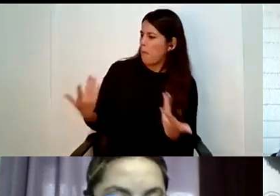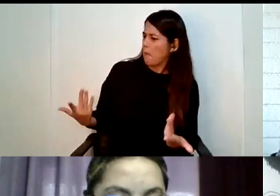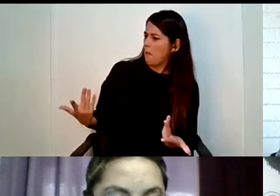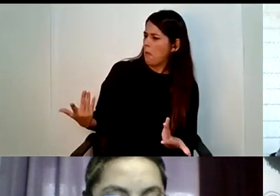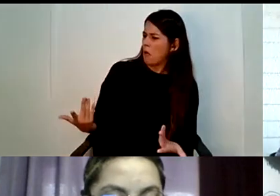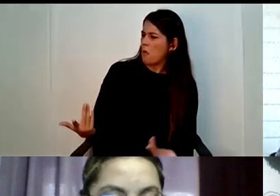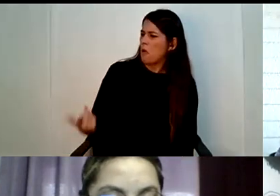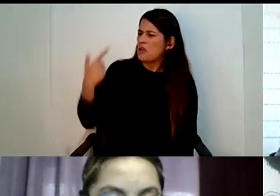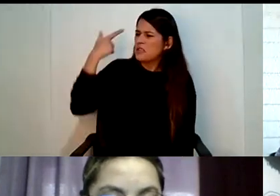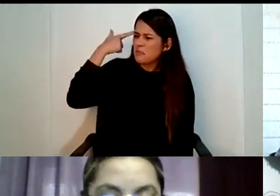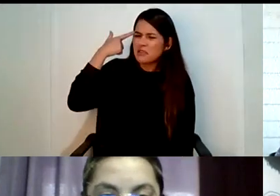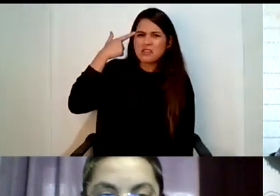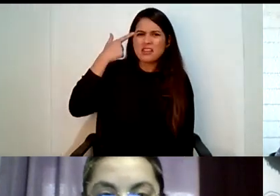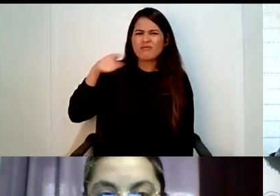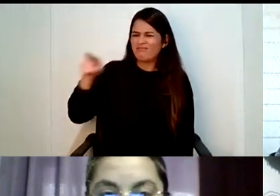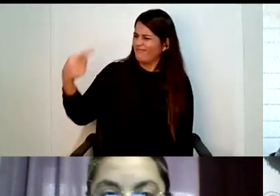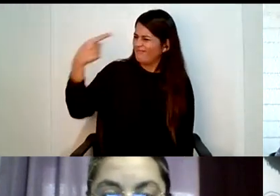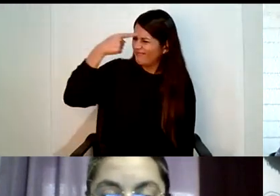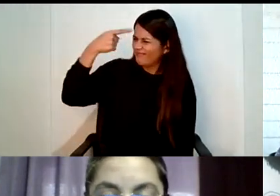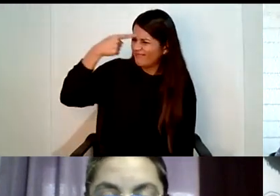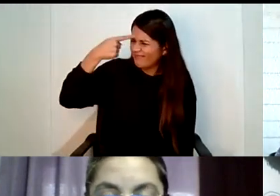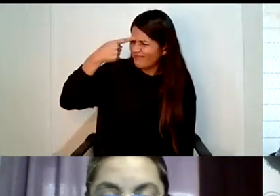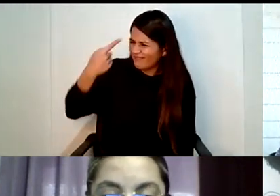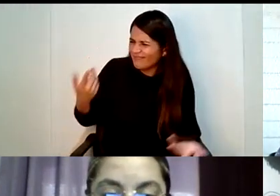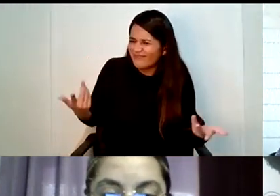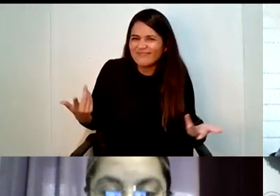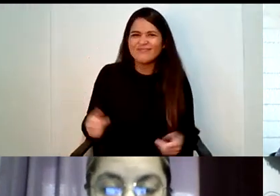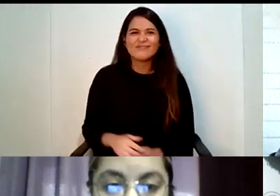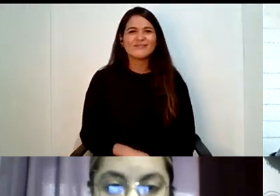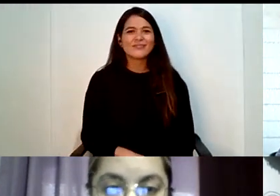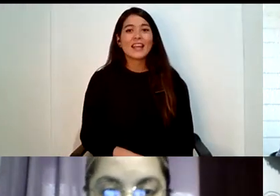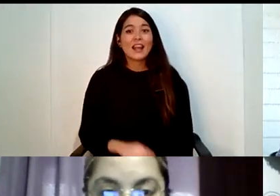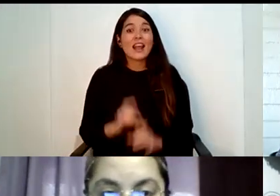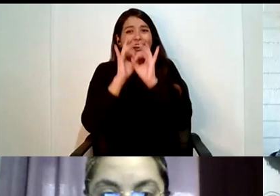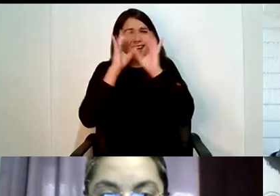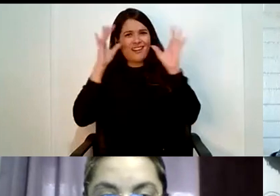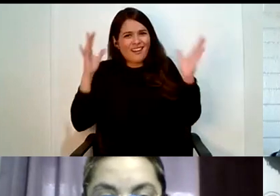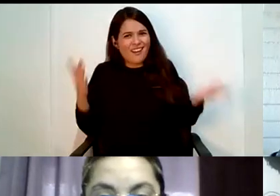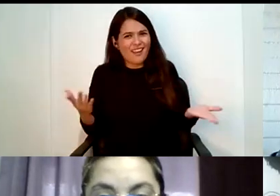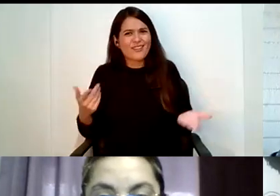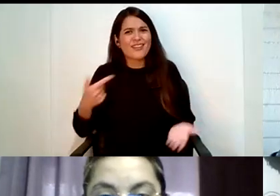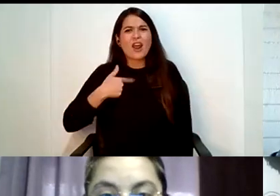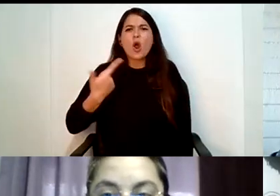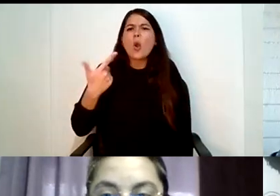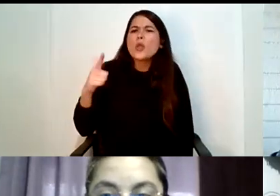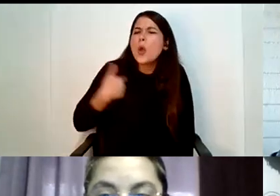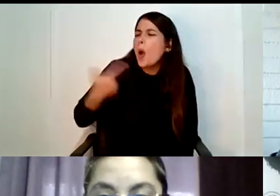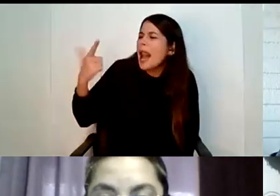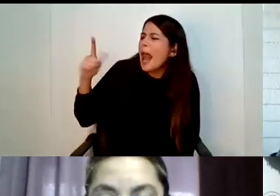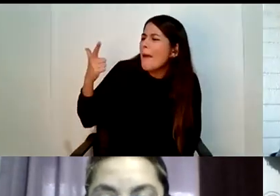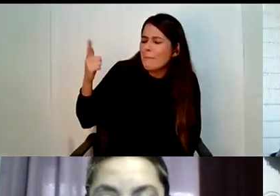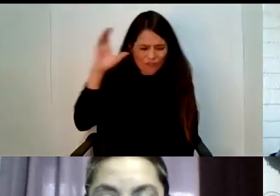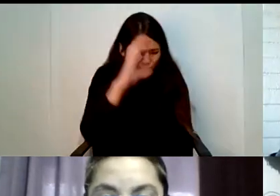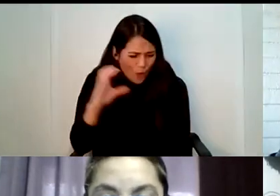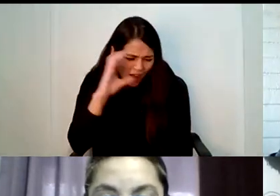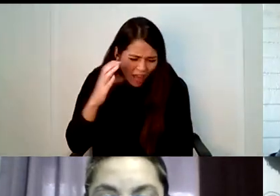pensase que realmente éramos unos tontos. Pues claro, He representado que estaba buscando el lápiz debajo